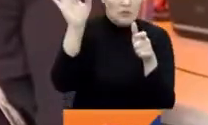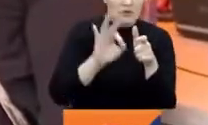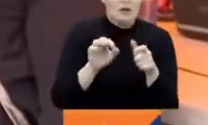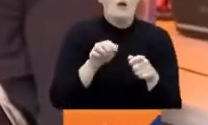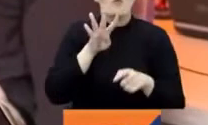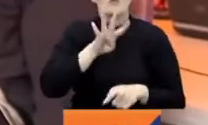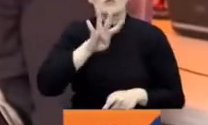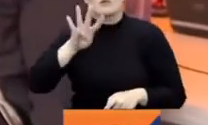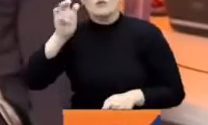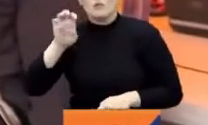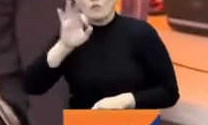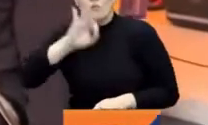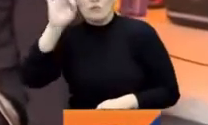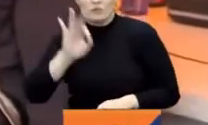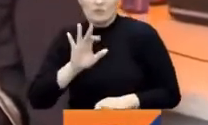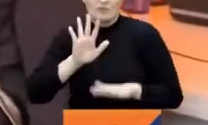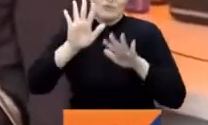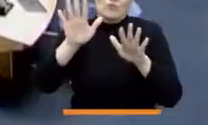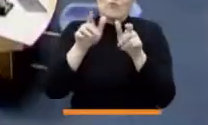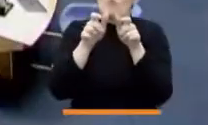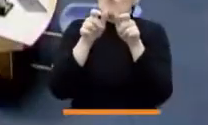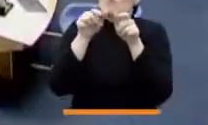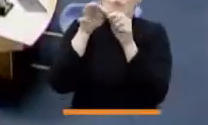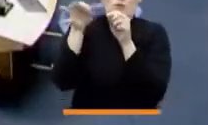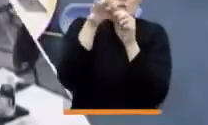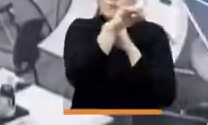el 70% de su población vacunada.